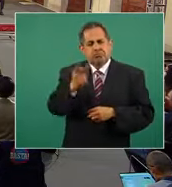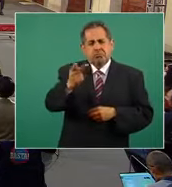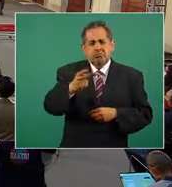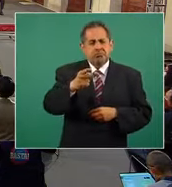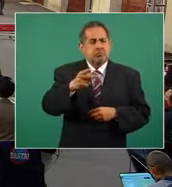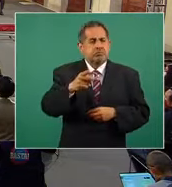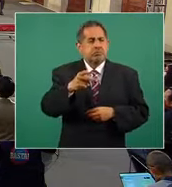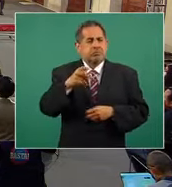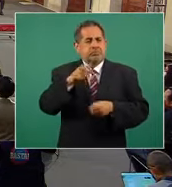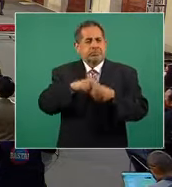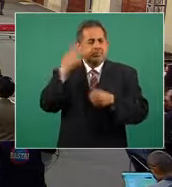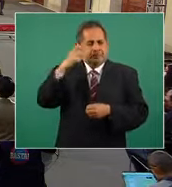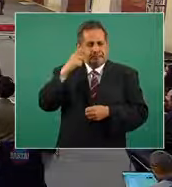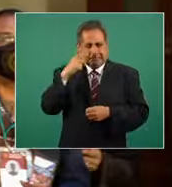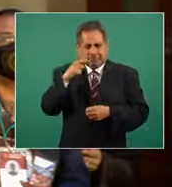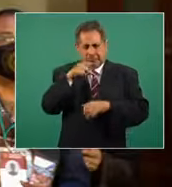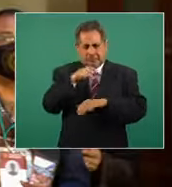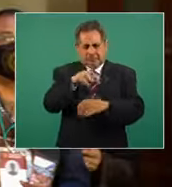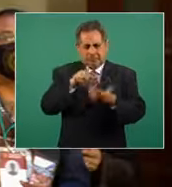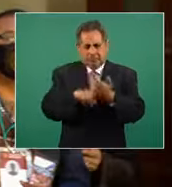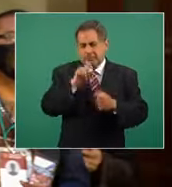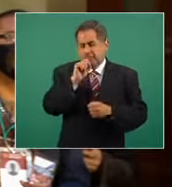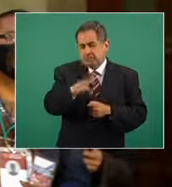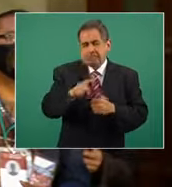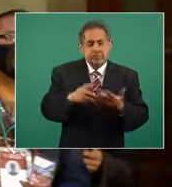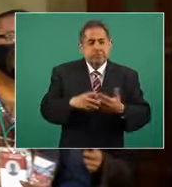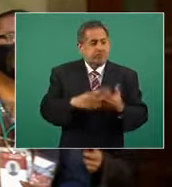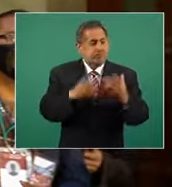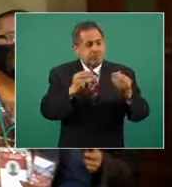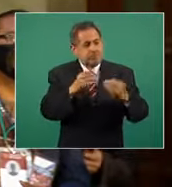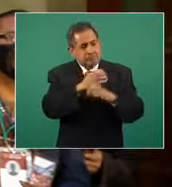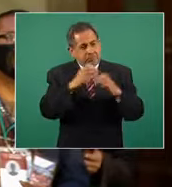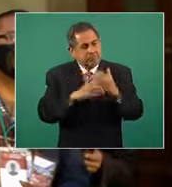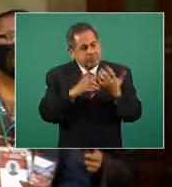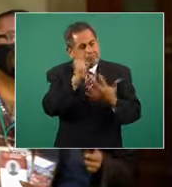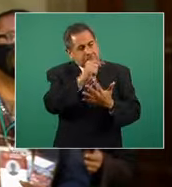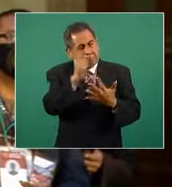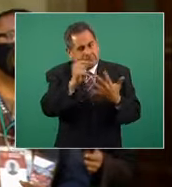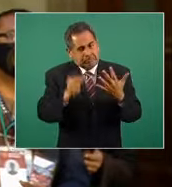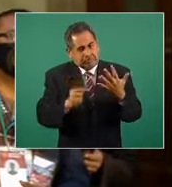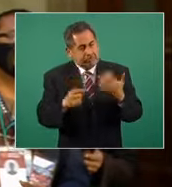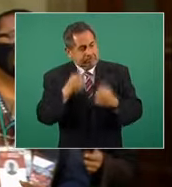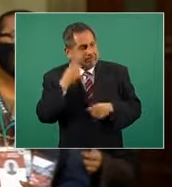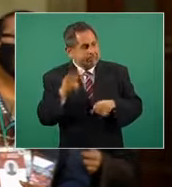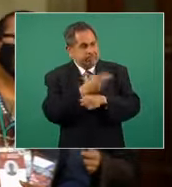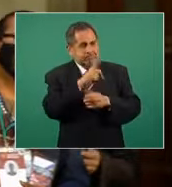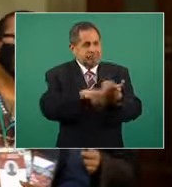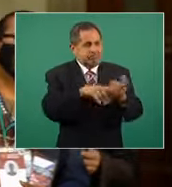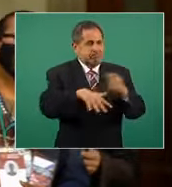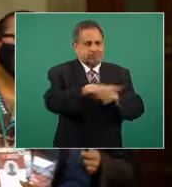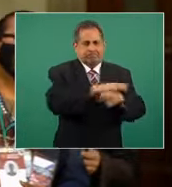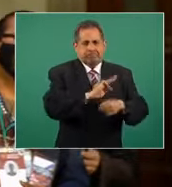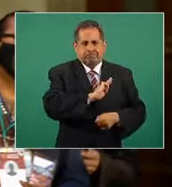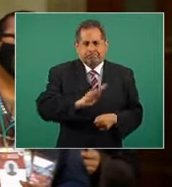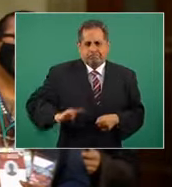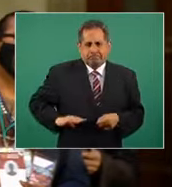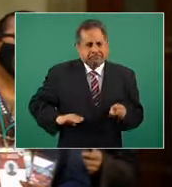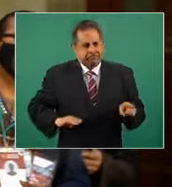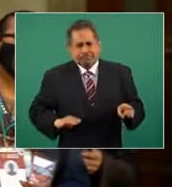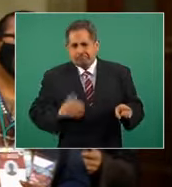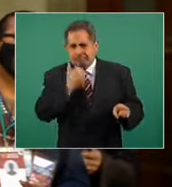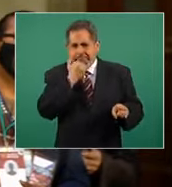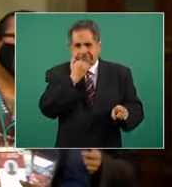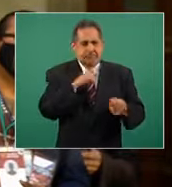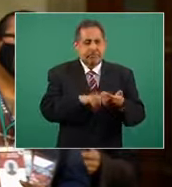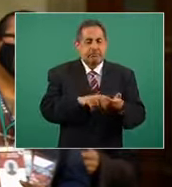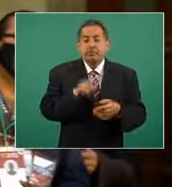zona militar de Querétaro sobre ese mismo. Son muchas cosas que están girando en torno en ese municipio. Incluso